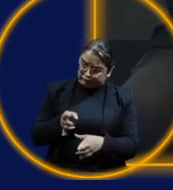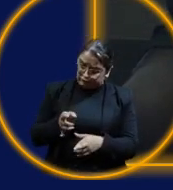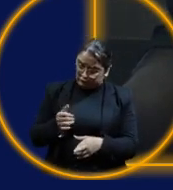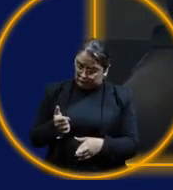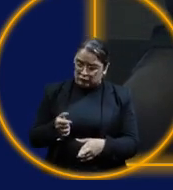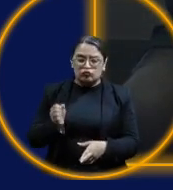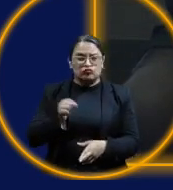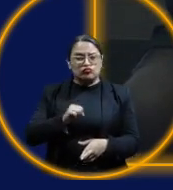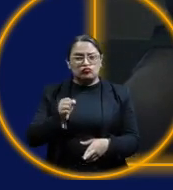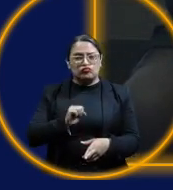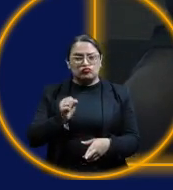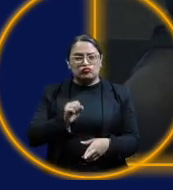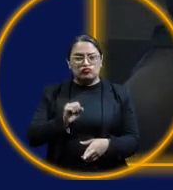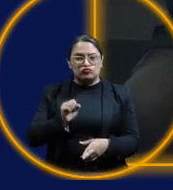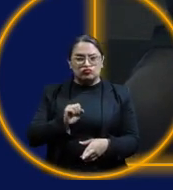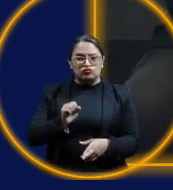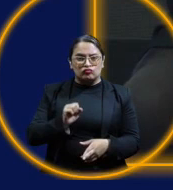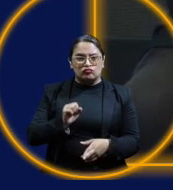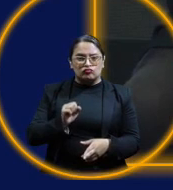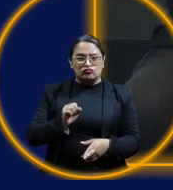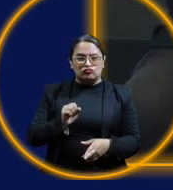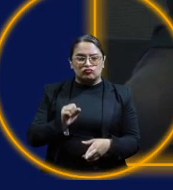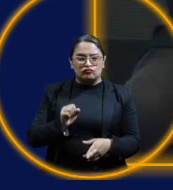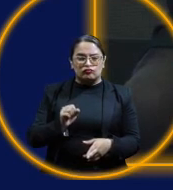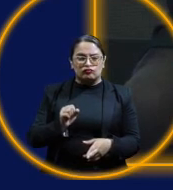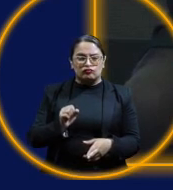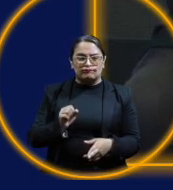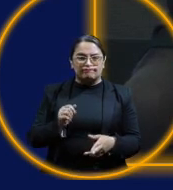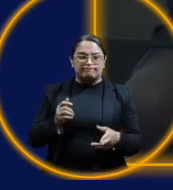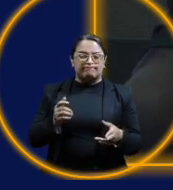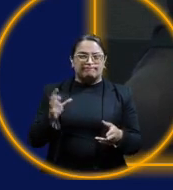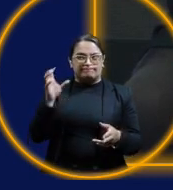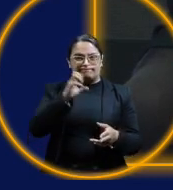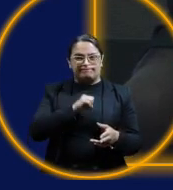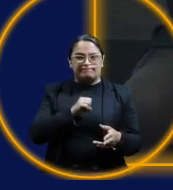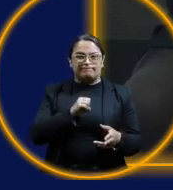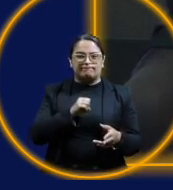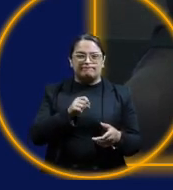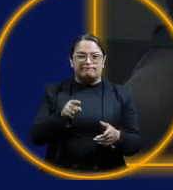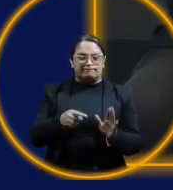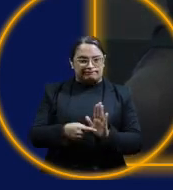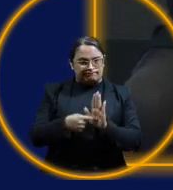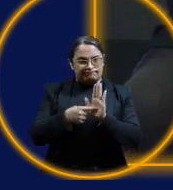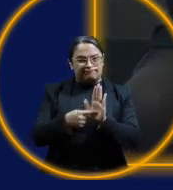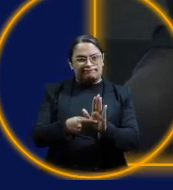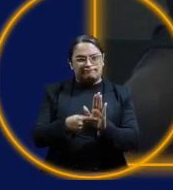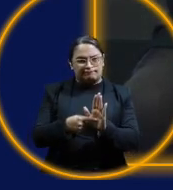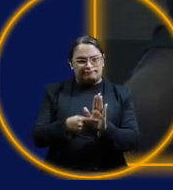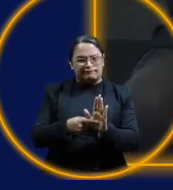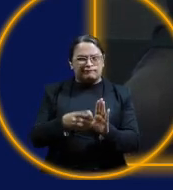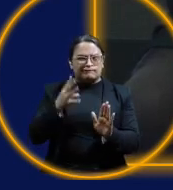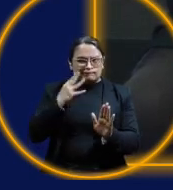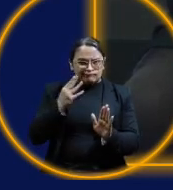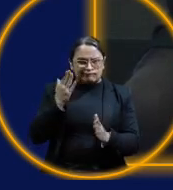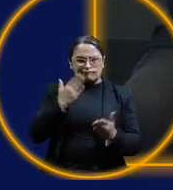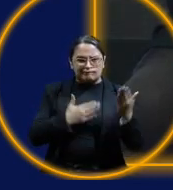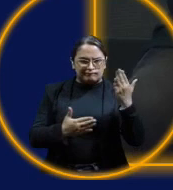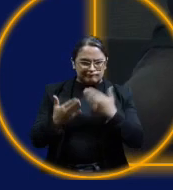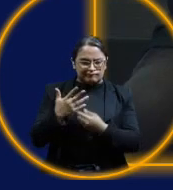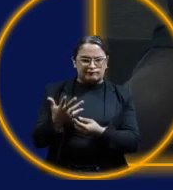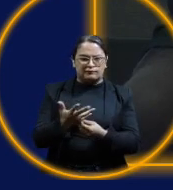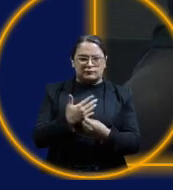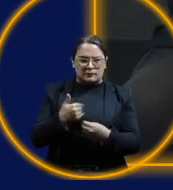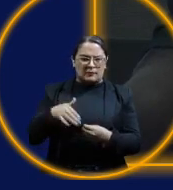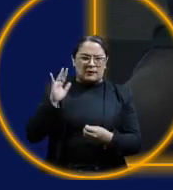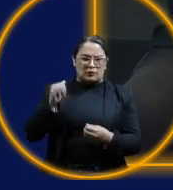seguro y sí realmente estaba curioso realmente porque esto reflejaba esto o inclusive experimentado por los artistas más